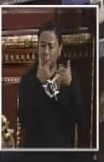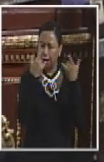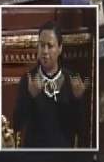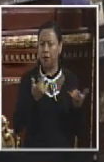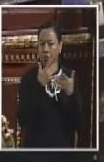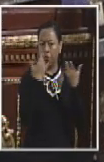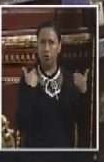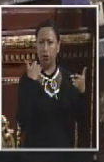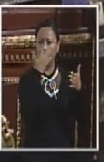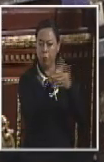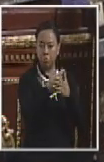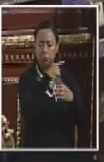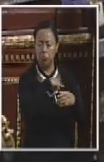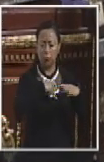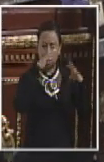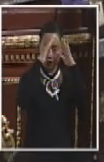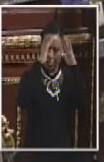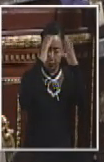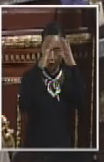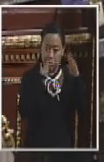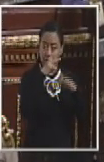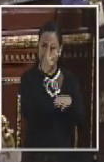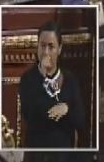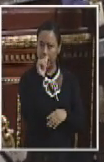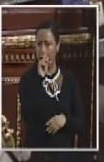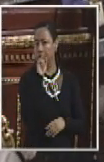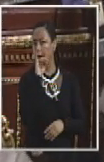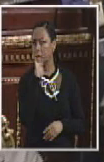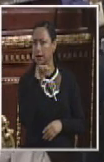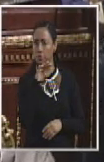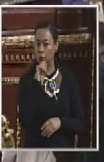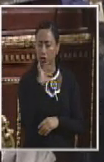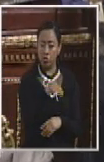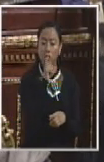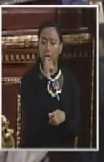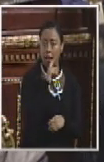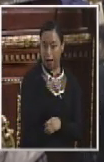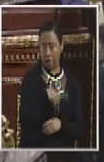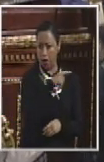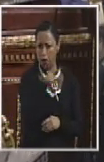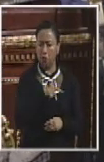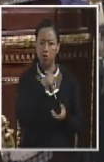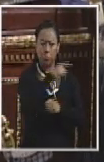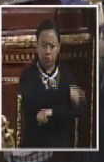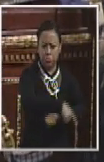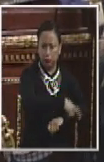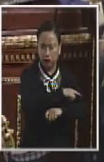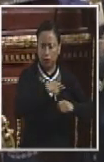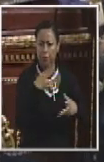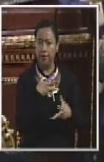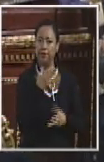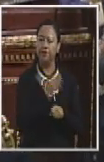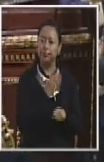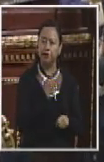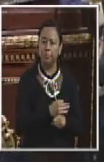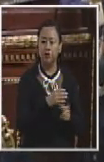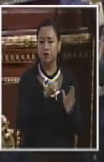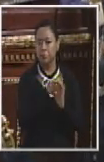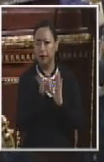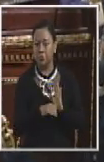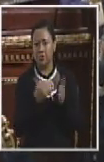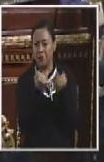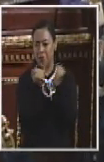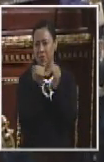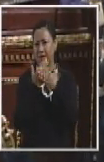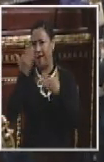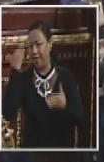que han tenido en el patrimonio hídrico importantes decisiones de diseño urbano que se han tomado en la ciudad desde los gobiernos Culhua-Mexica en el siglo XV